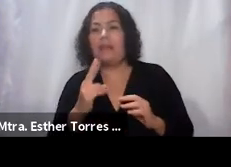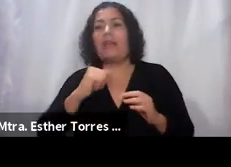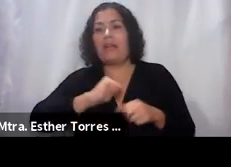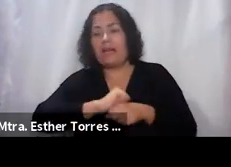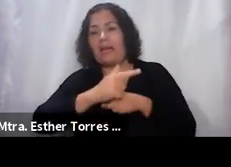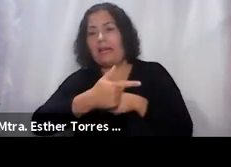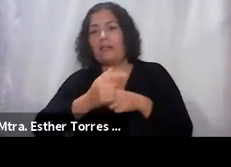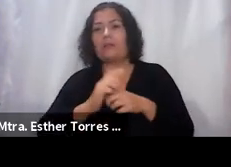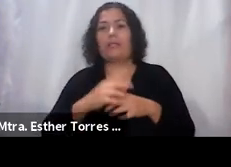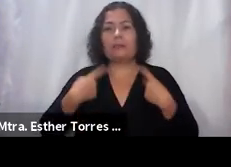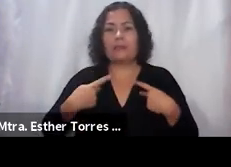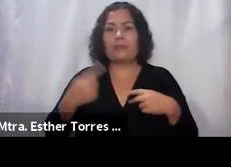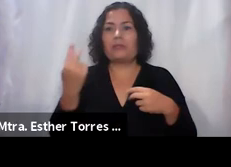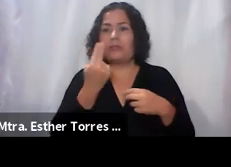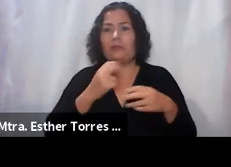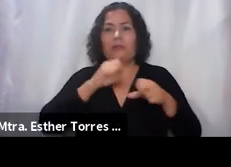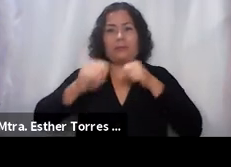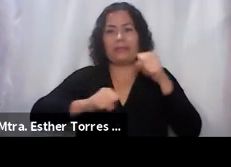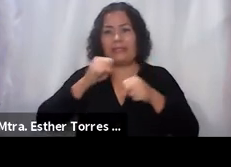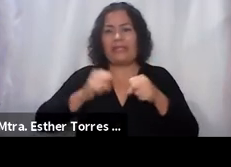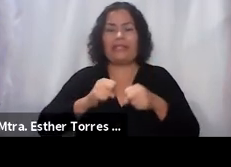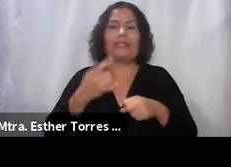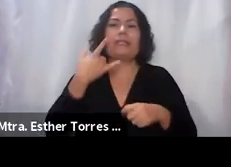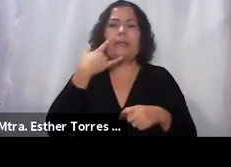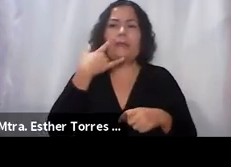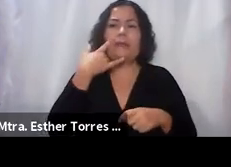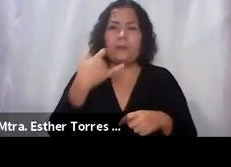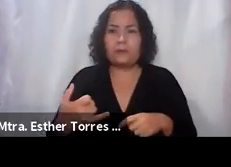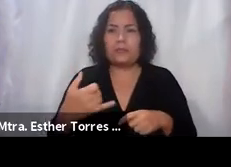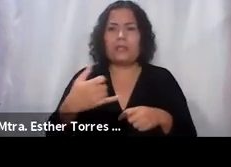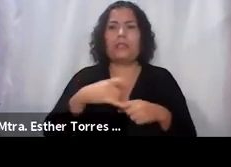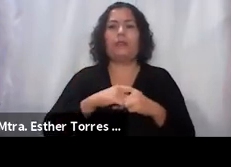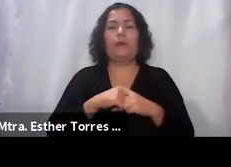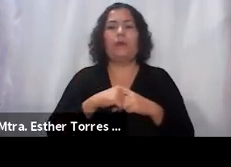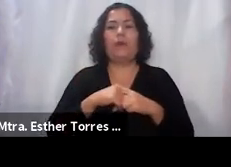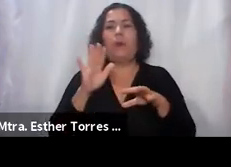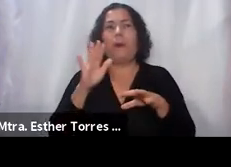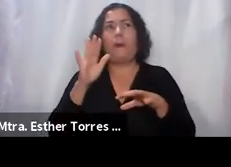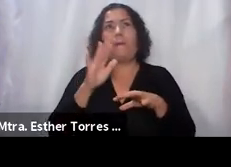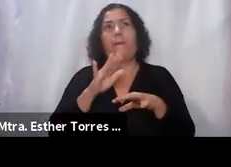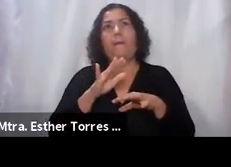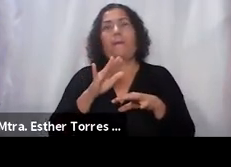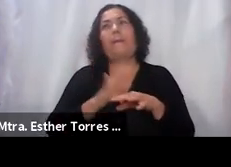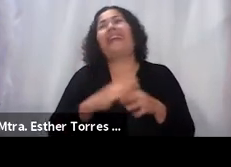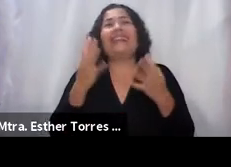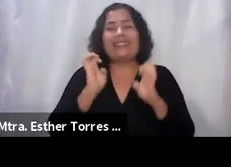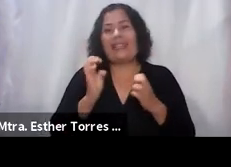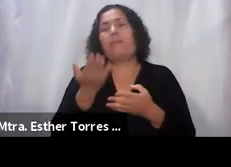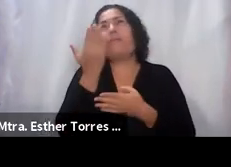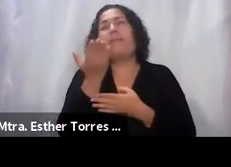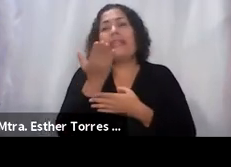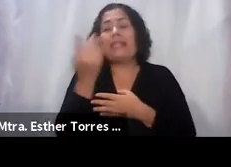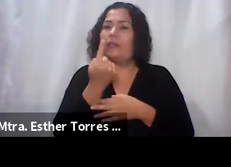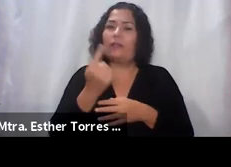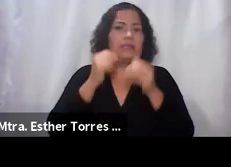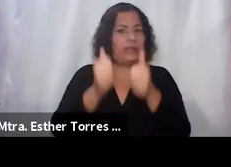ahorita luchando por, o haciendo la petición porque se queden